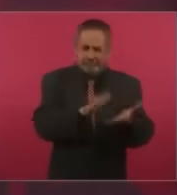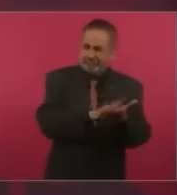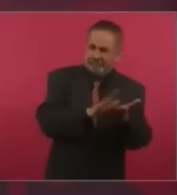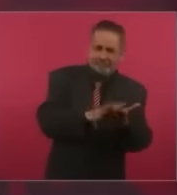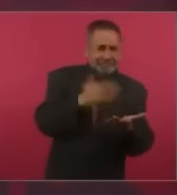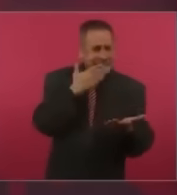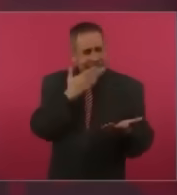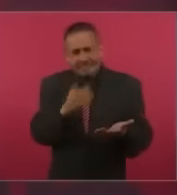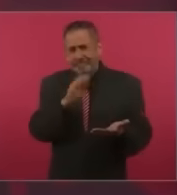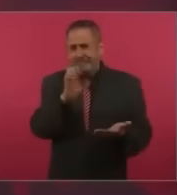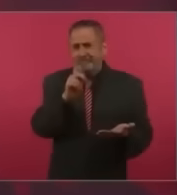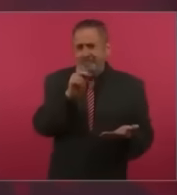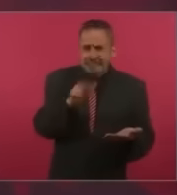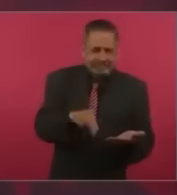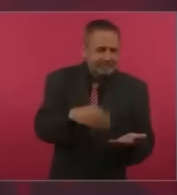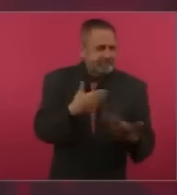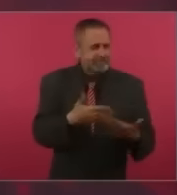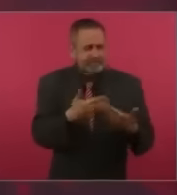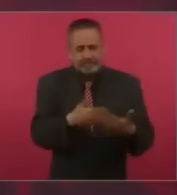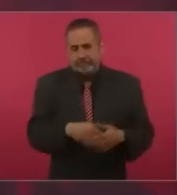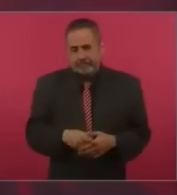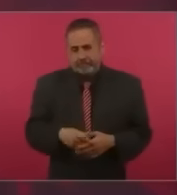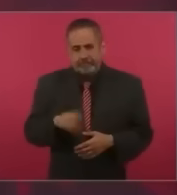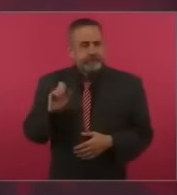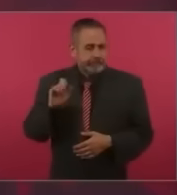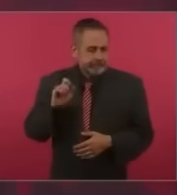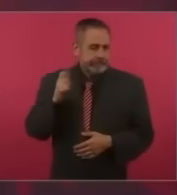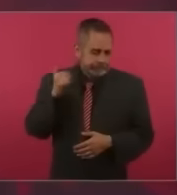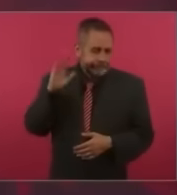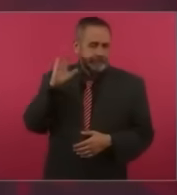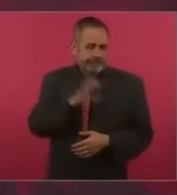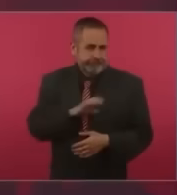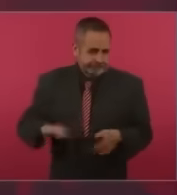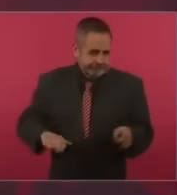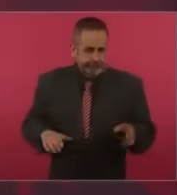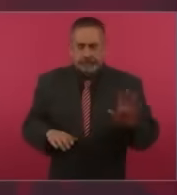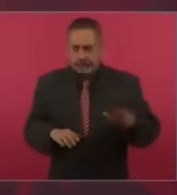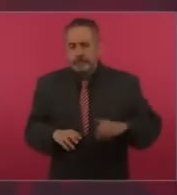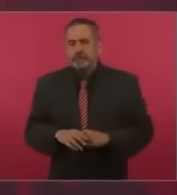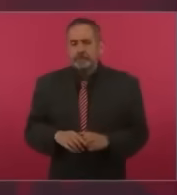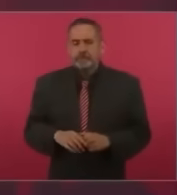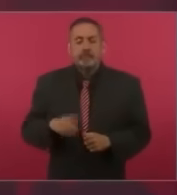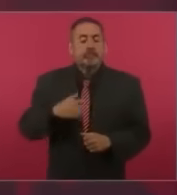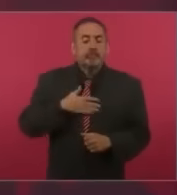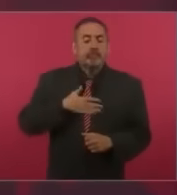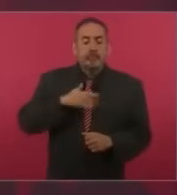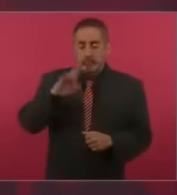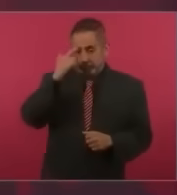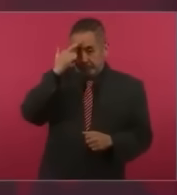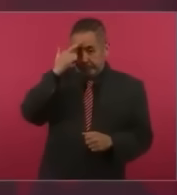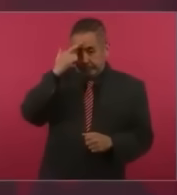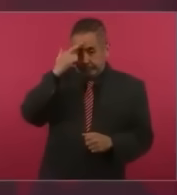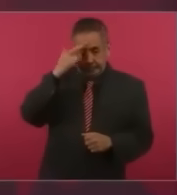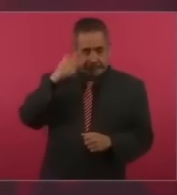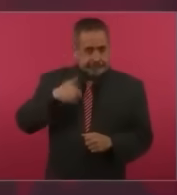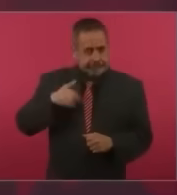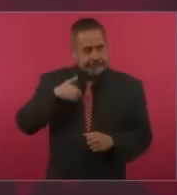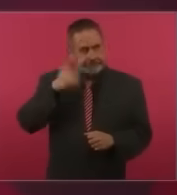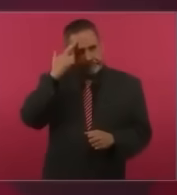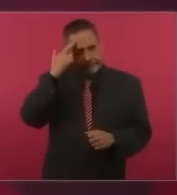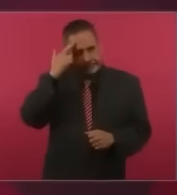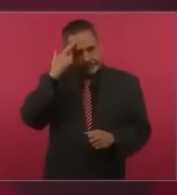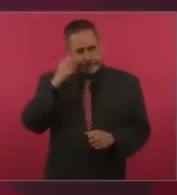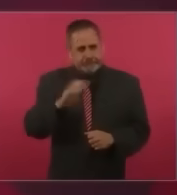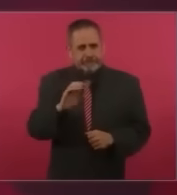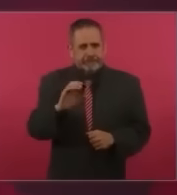aspirantes a presentarse como los guardianes de la fe los verdaderos intérpretes de un Canon que en realidad no existe más que en la